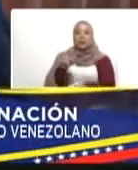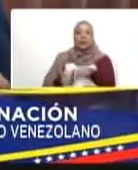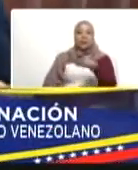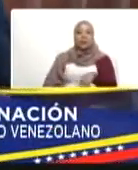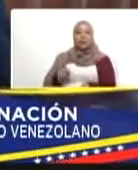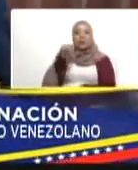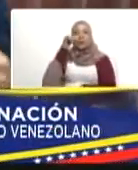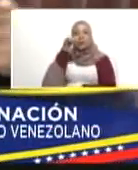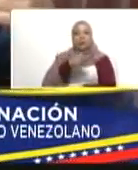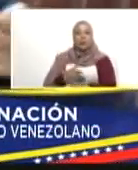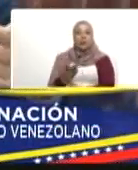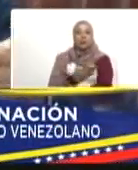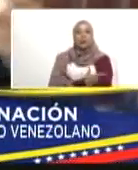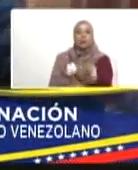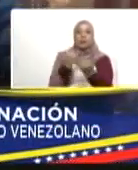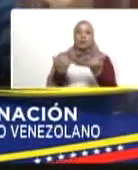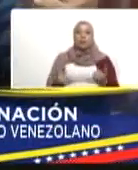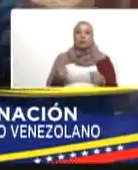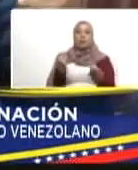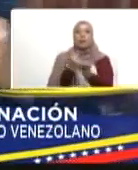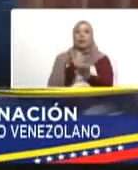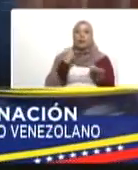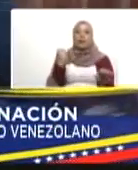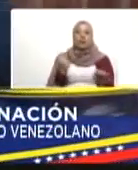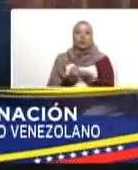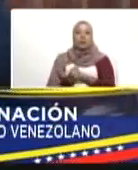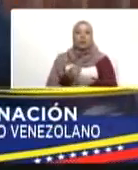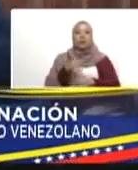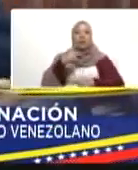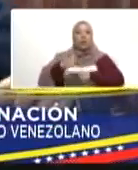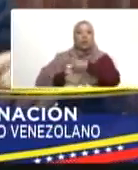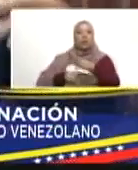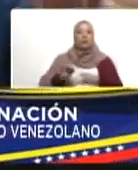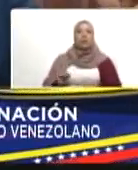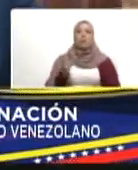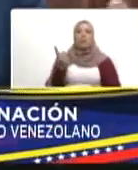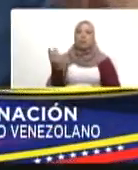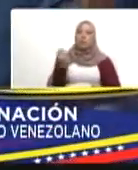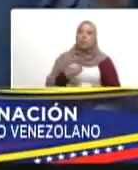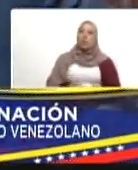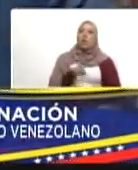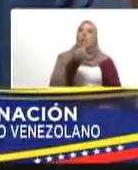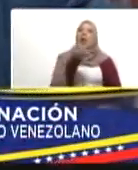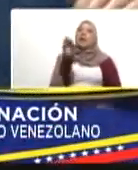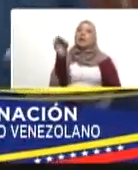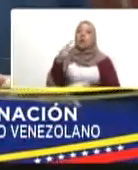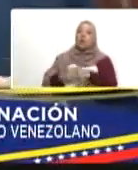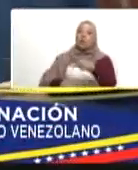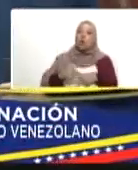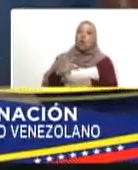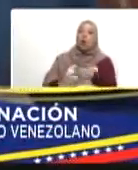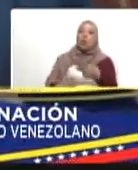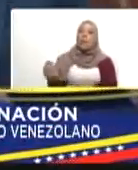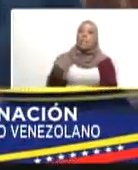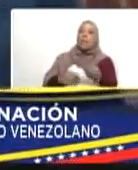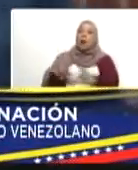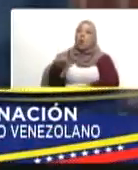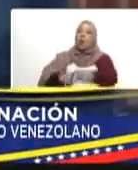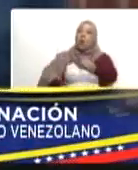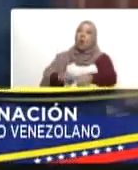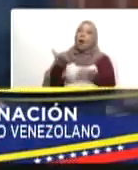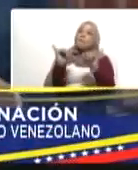que antes tenía monopolio un solo producto ahora tenemos más de 100 productos de ese rubro en